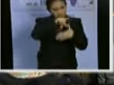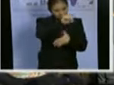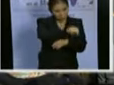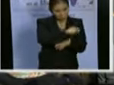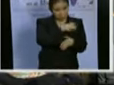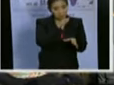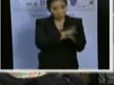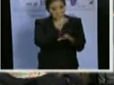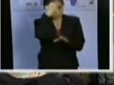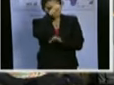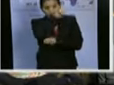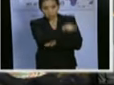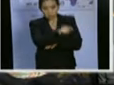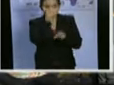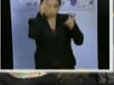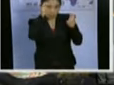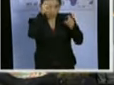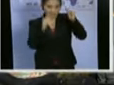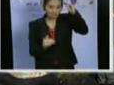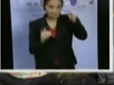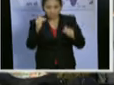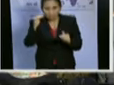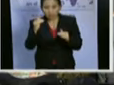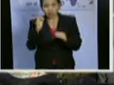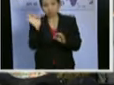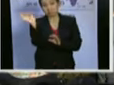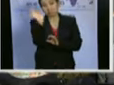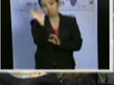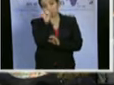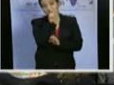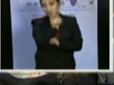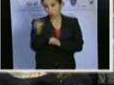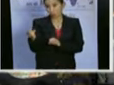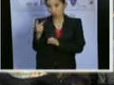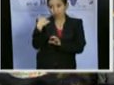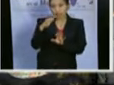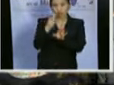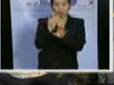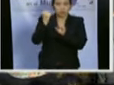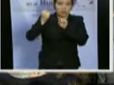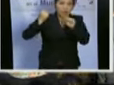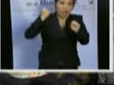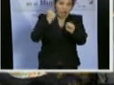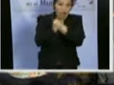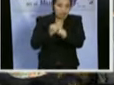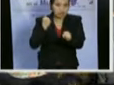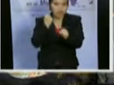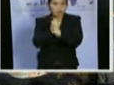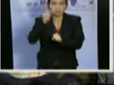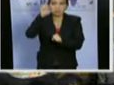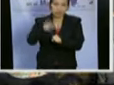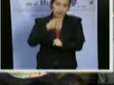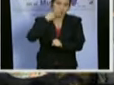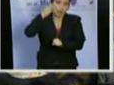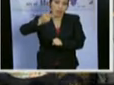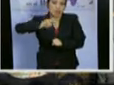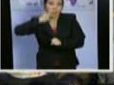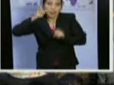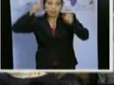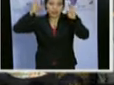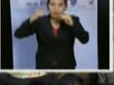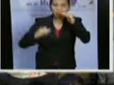tienen muchísima experiencia en temas de inequidad. Probablemente ustedes llevan muchos más años abordando el tema de la